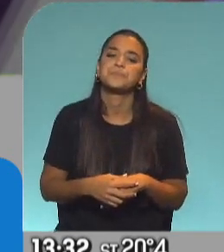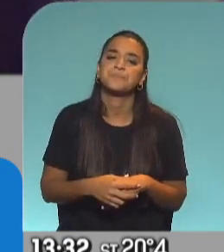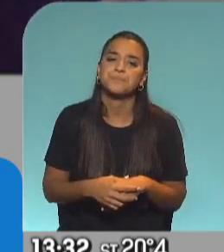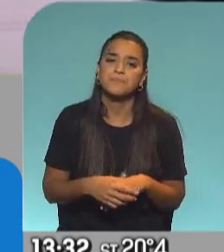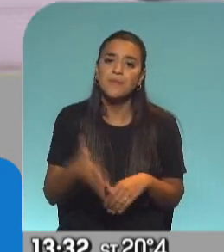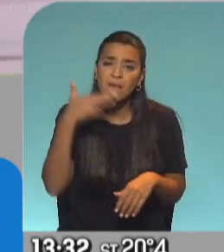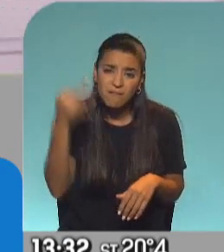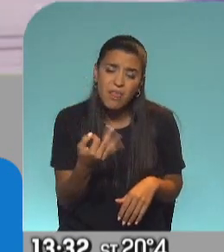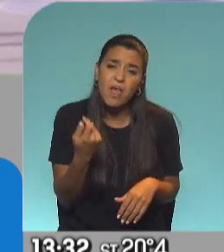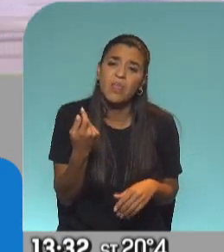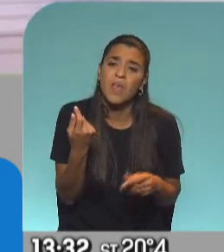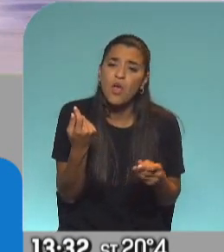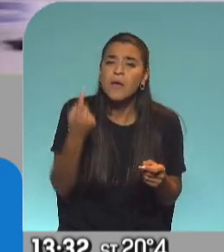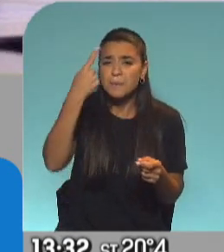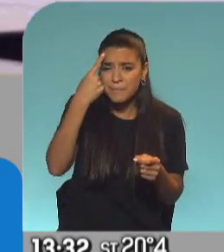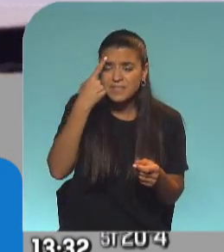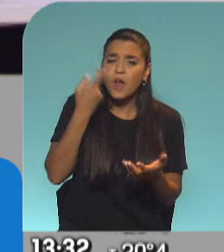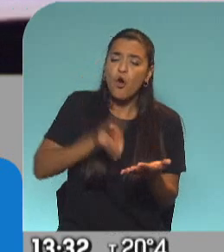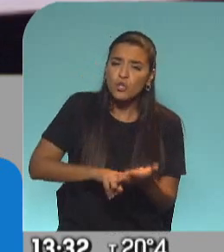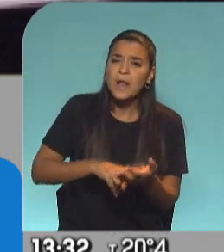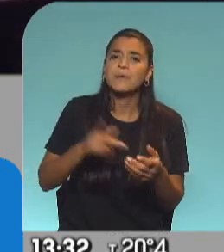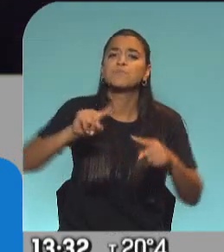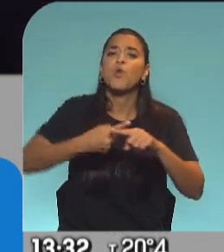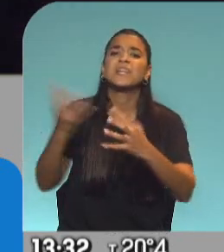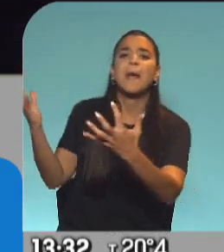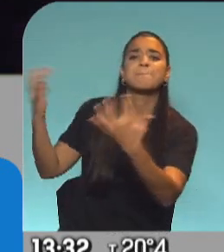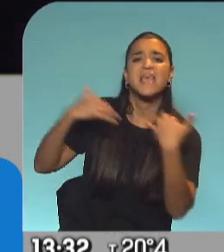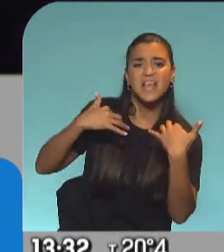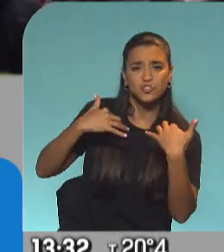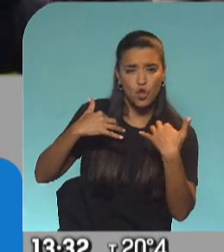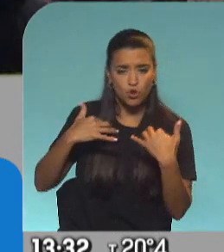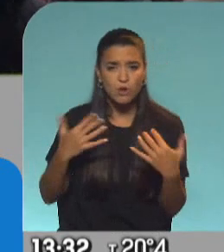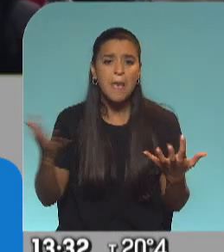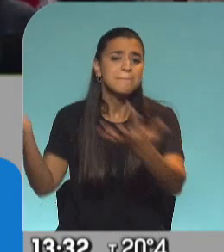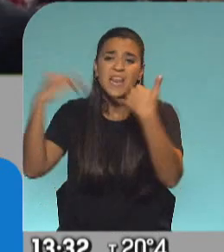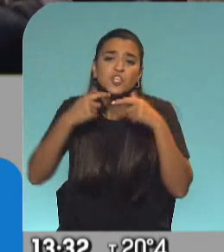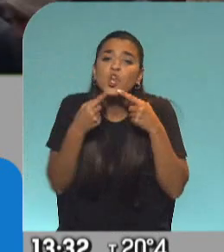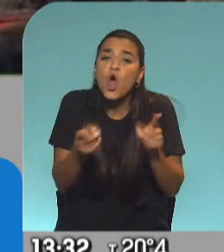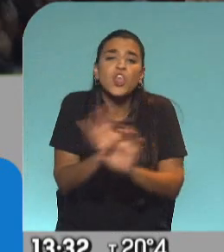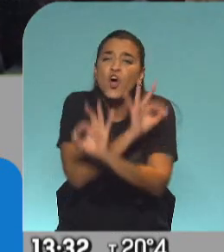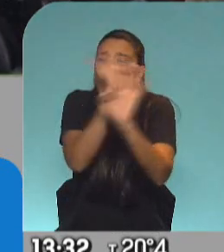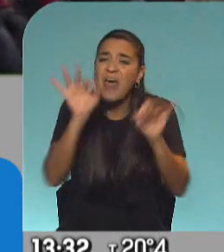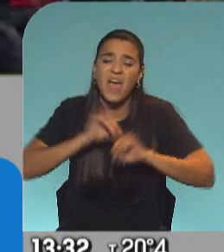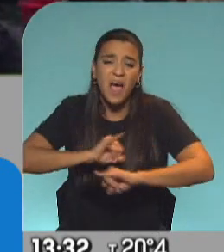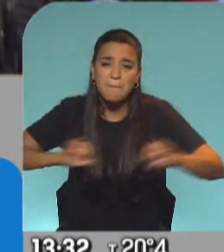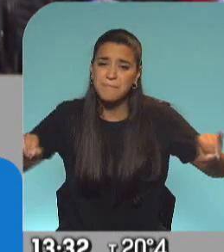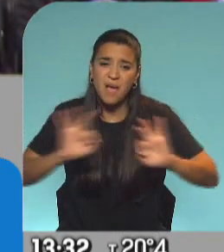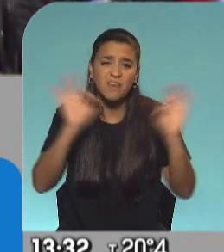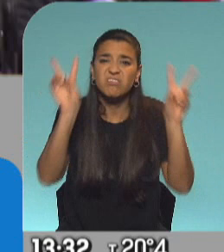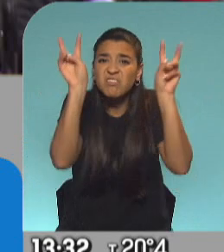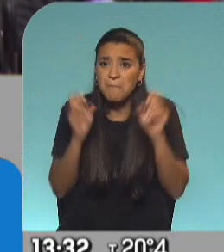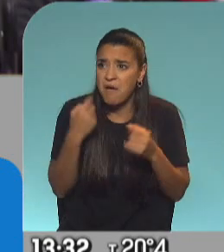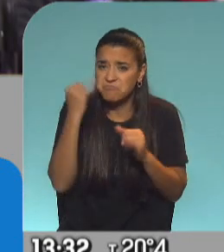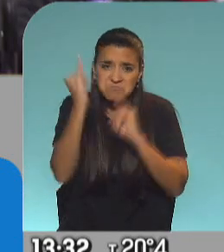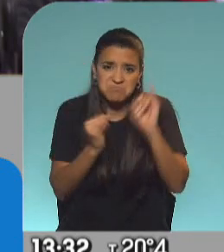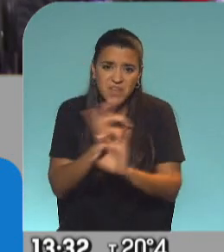un costo a repensar la política migratoria. Si bien migración no se mencionó en la campaña electoral, casi es un tema ausente, que